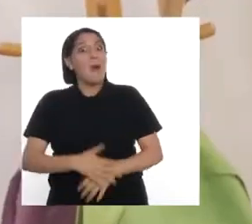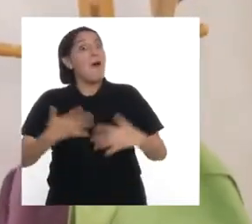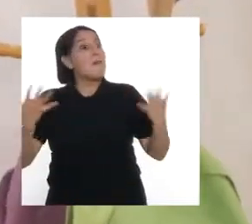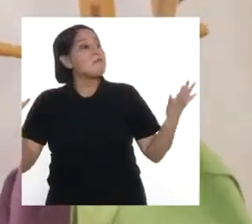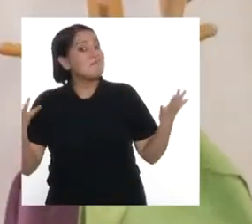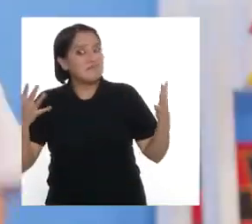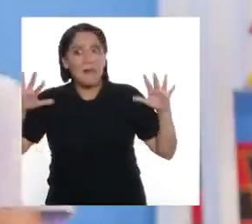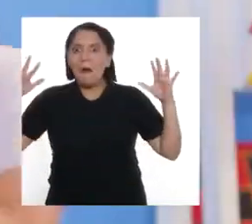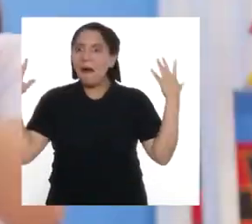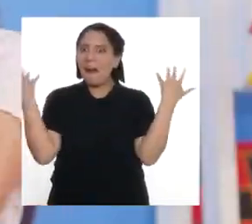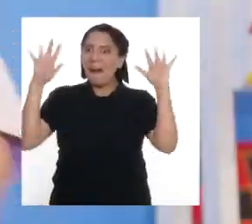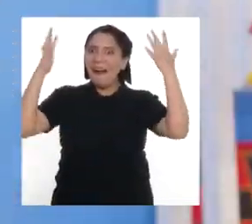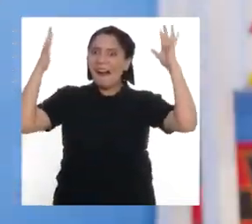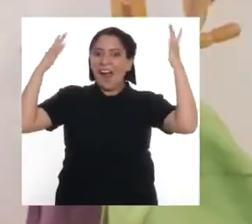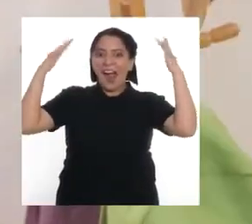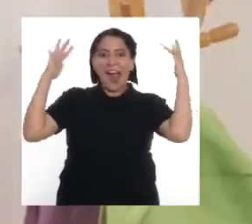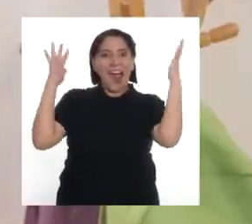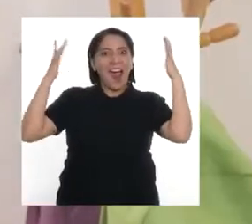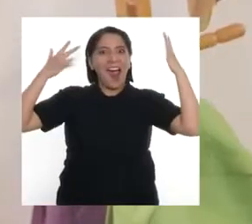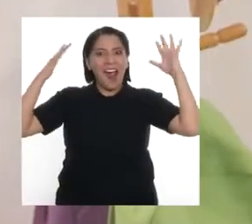gracias.